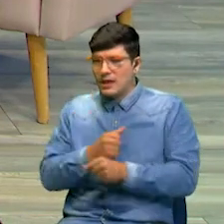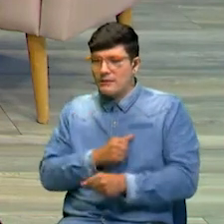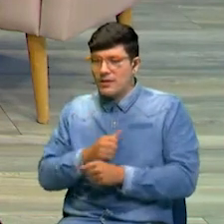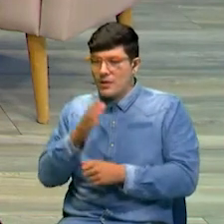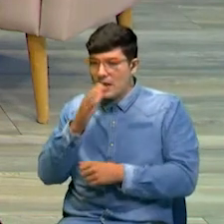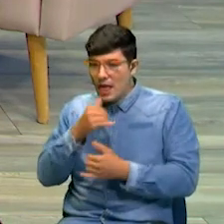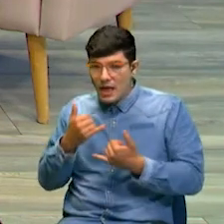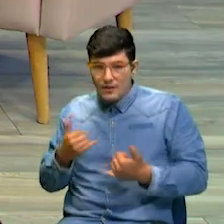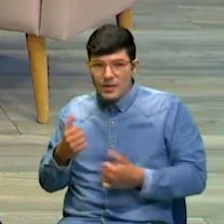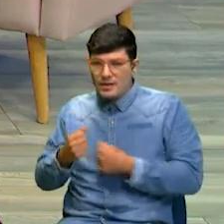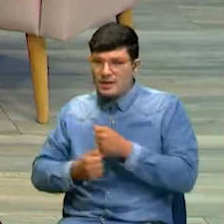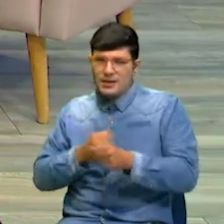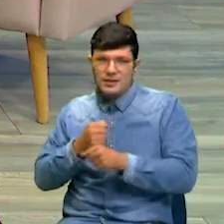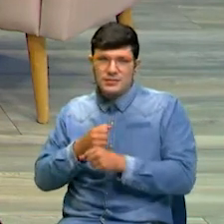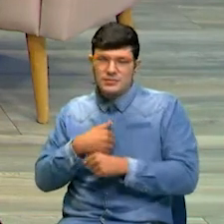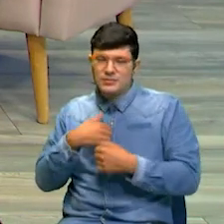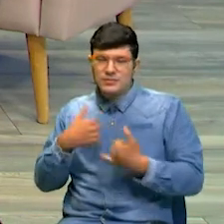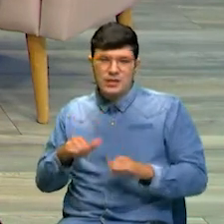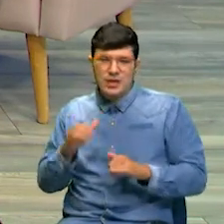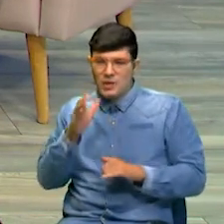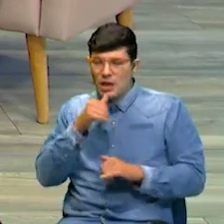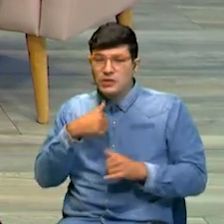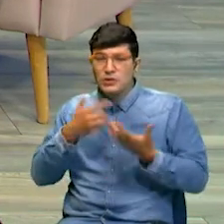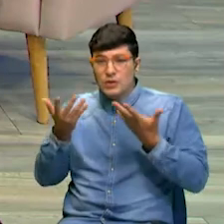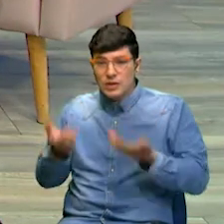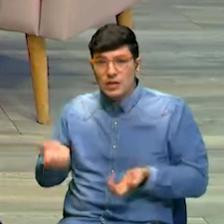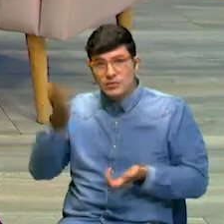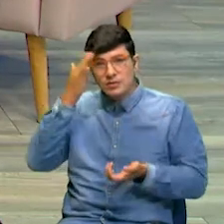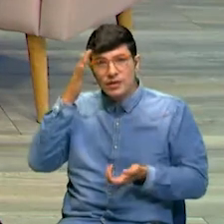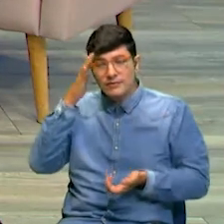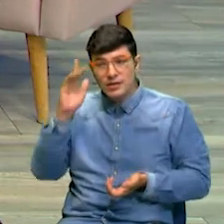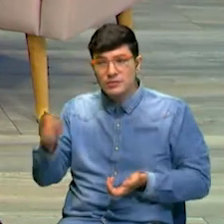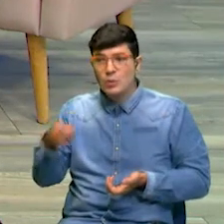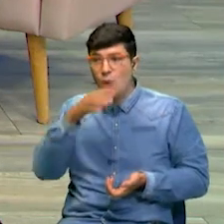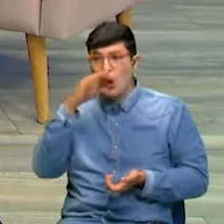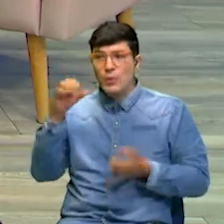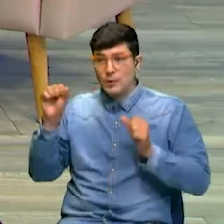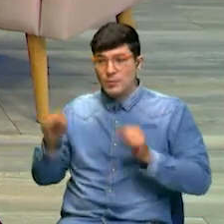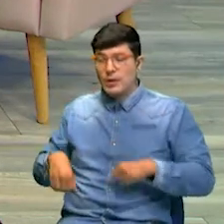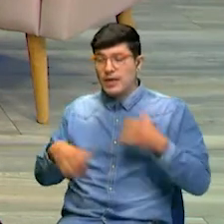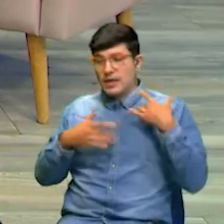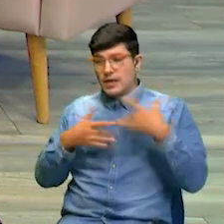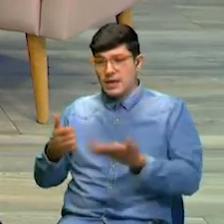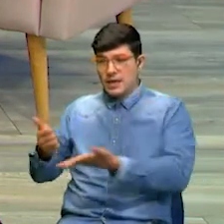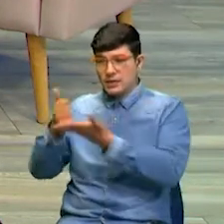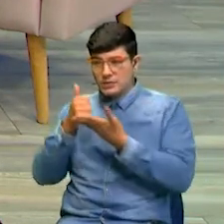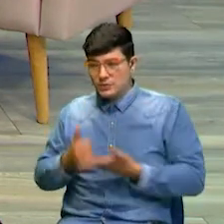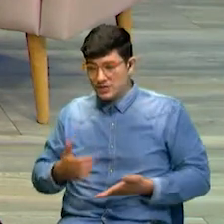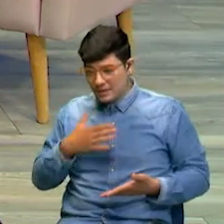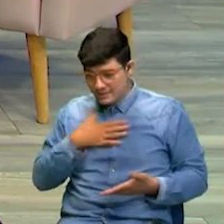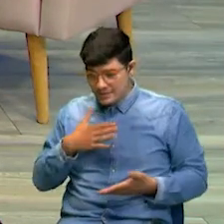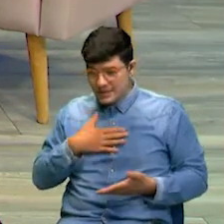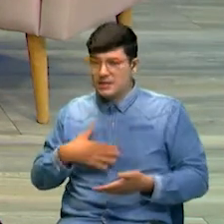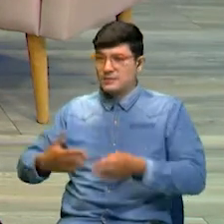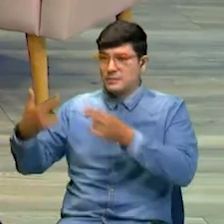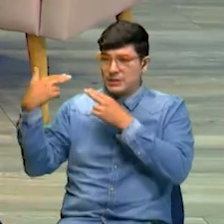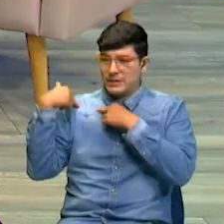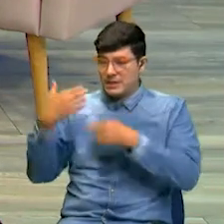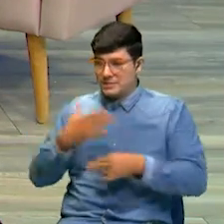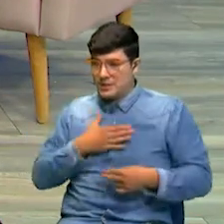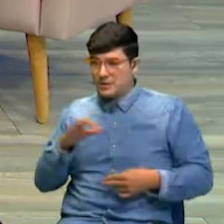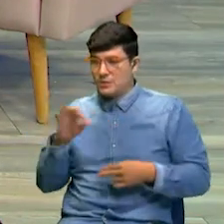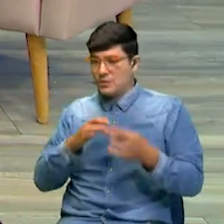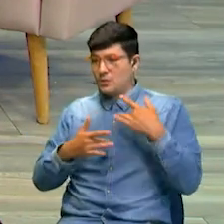me da trabajo. O sea, yo quisiera en pocas palabras saber si sí de pronto él debería de tener una obligación o